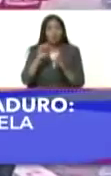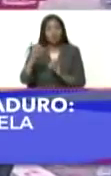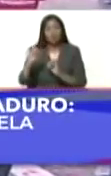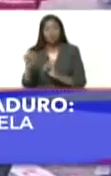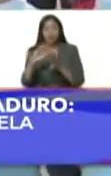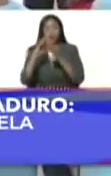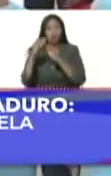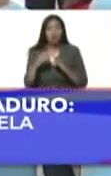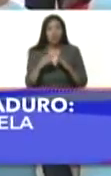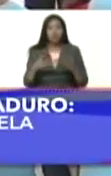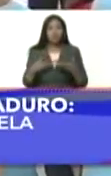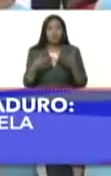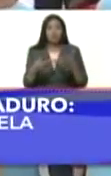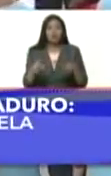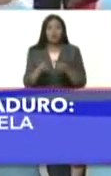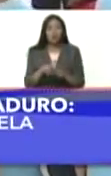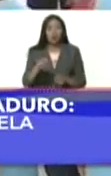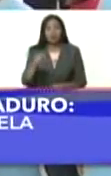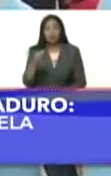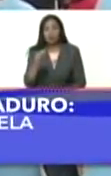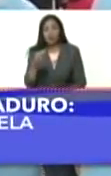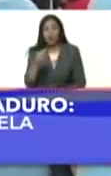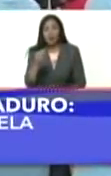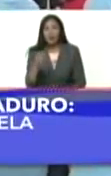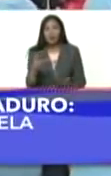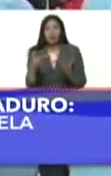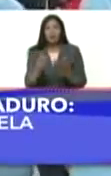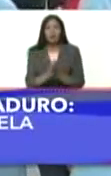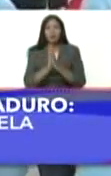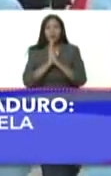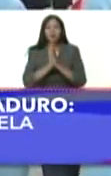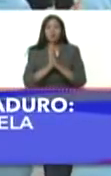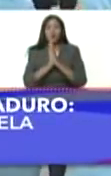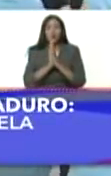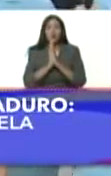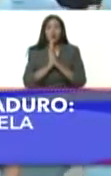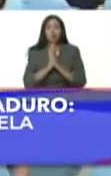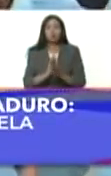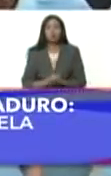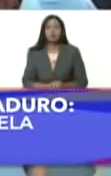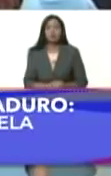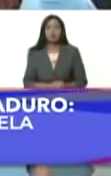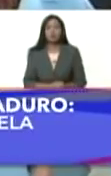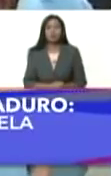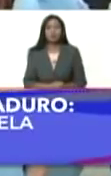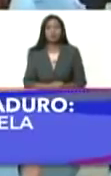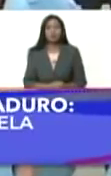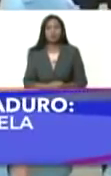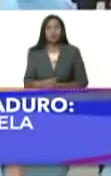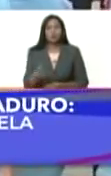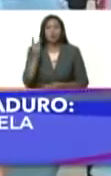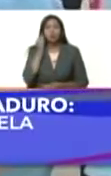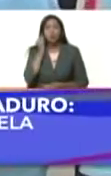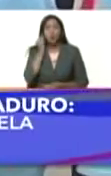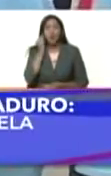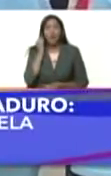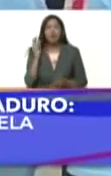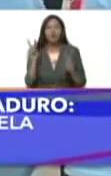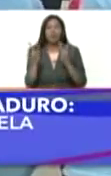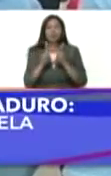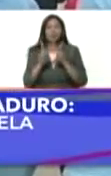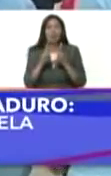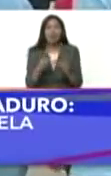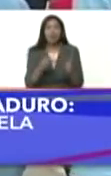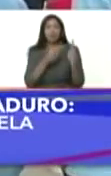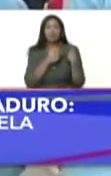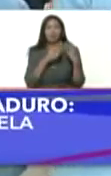les voy a entregar sus llaves. Por favor, aquí está Elizabeth, Superintendente Nacional de Vivienda,